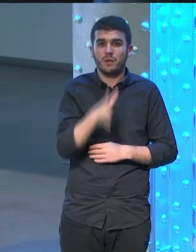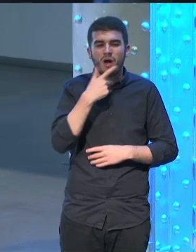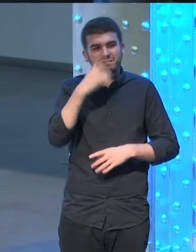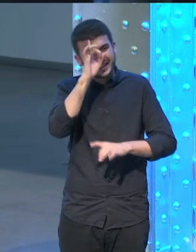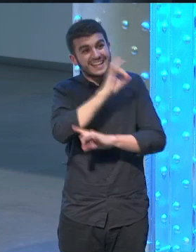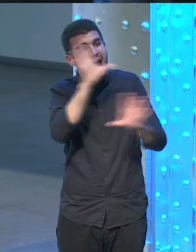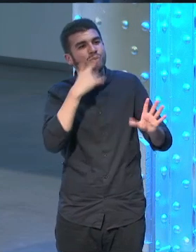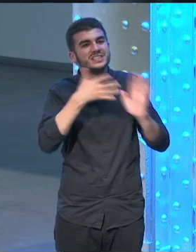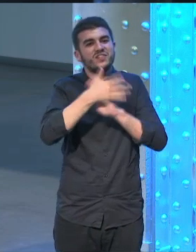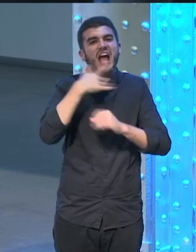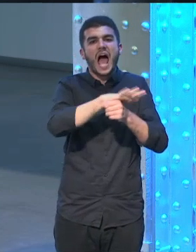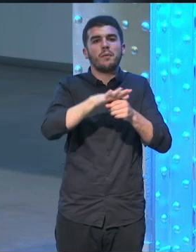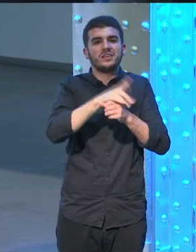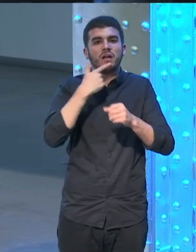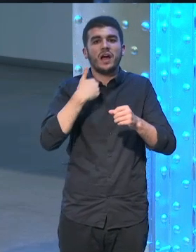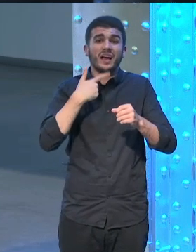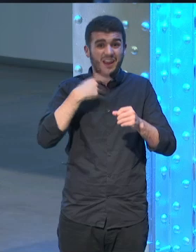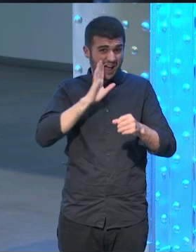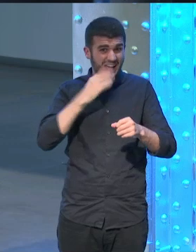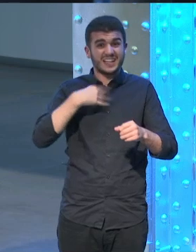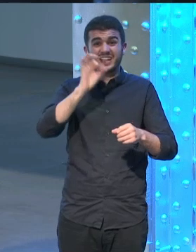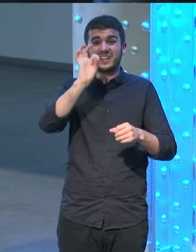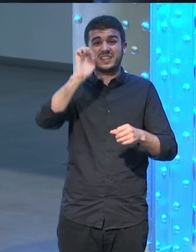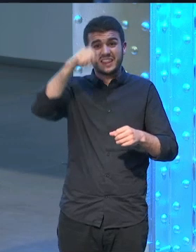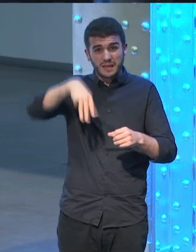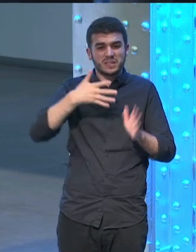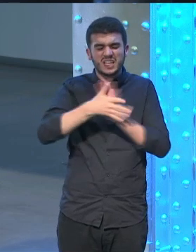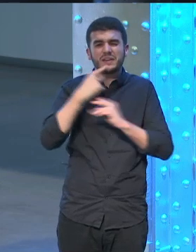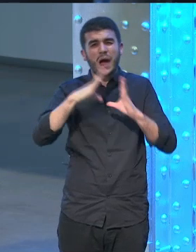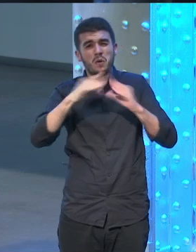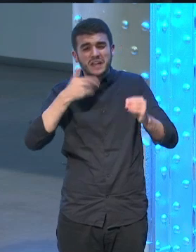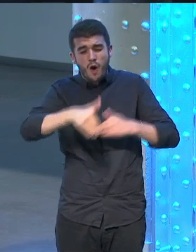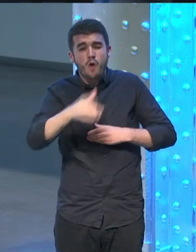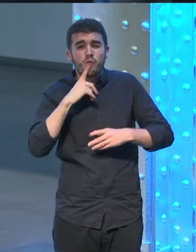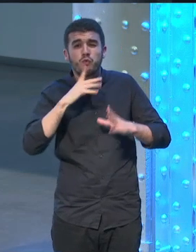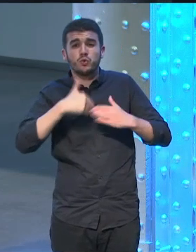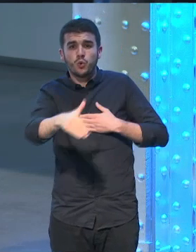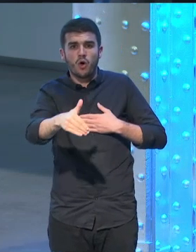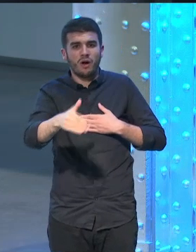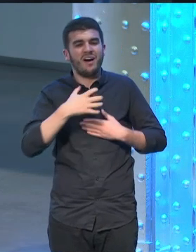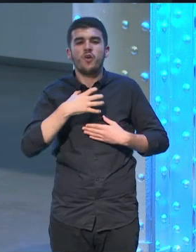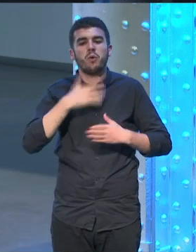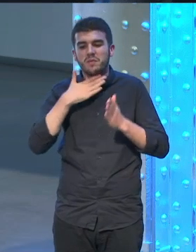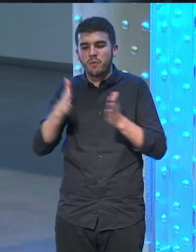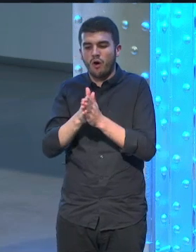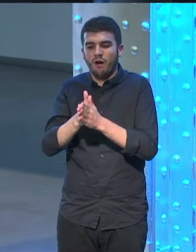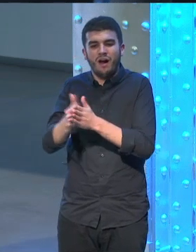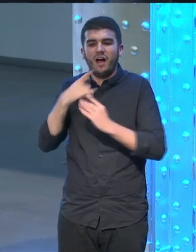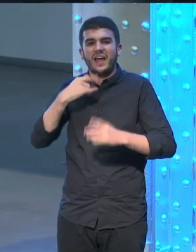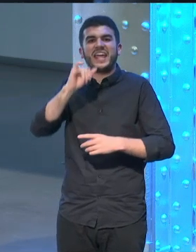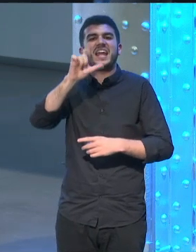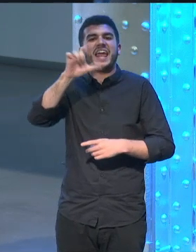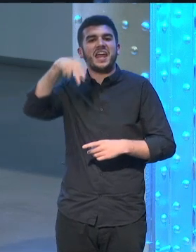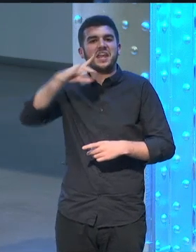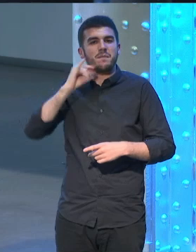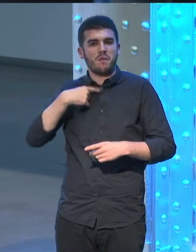que las carreras STEM son las carreras del futuro. Es decir, no podemos motivar a las millennials, no podemos motivar a la generación